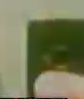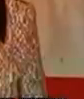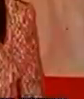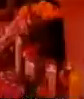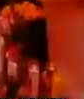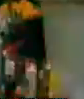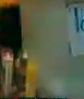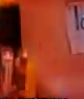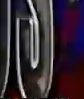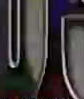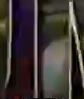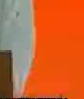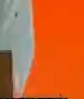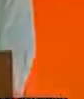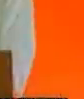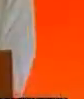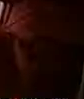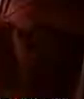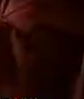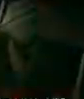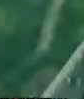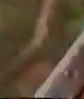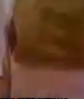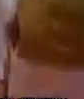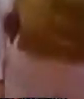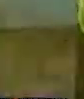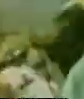You are too dangerous to buy a gun.